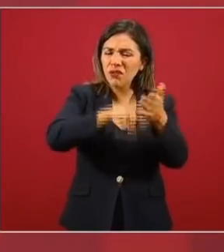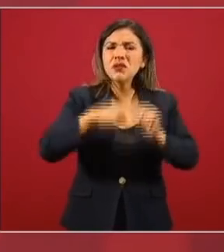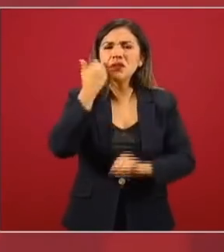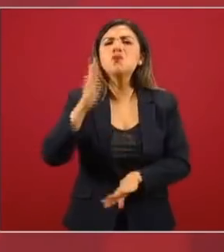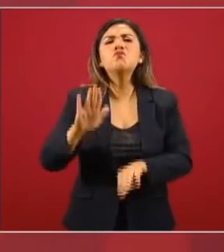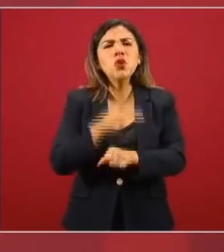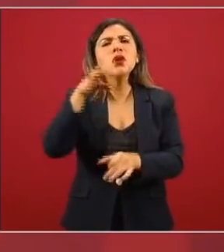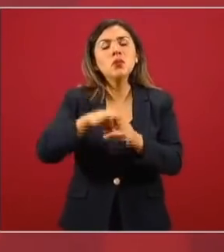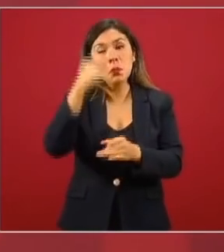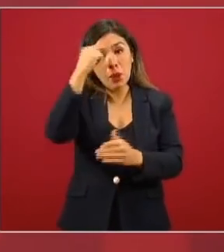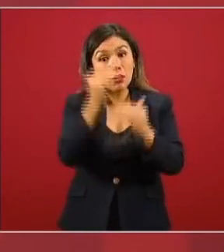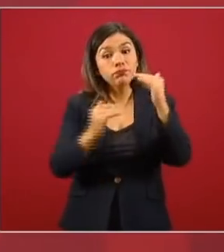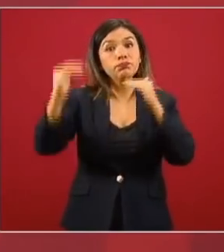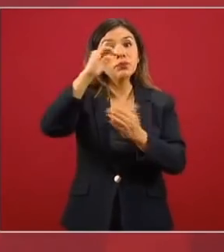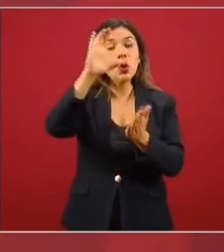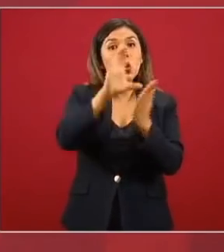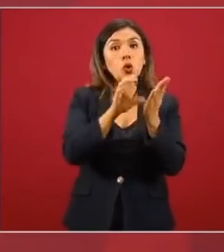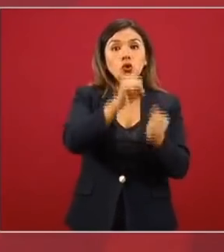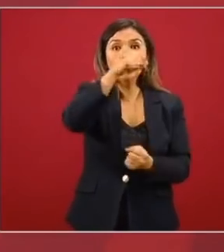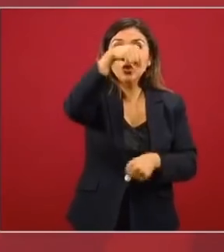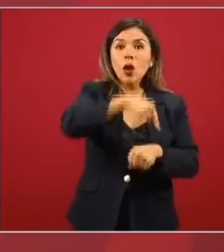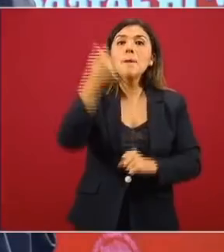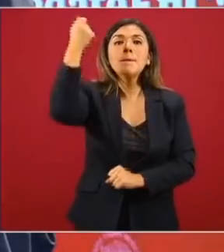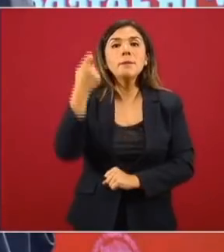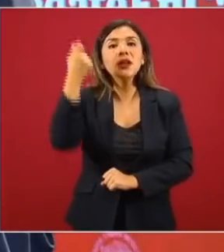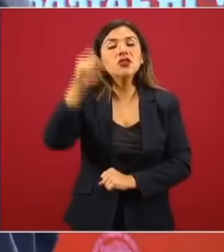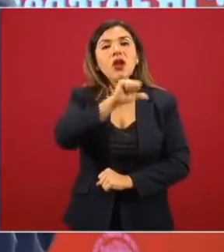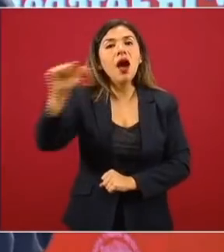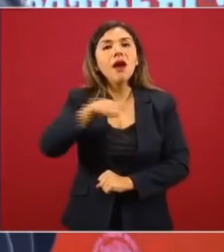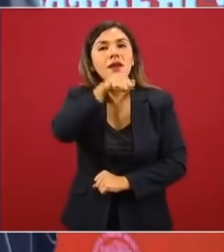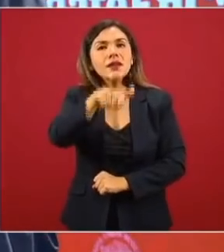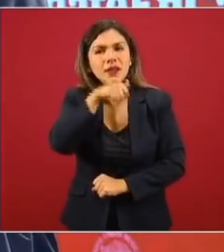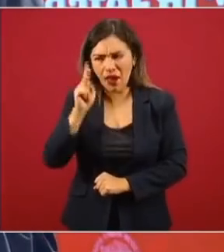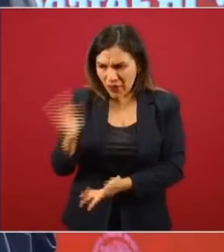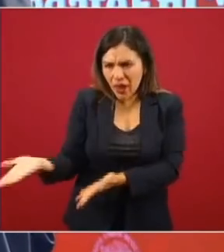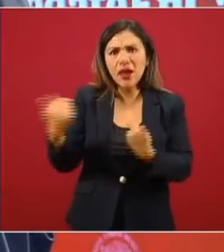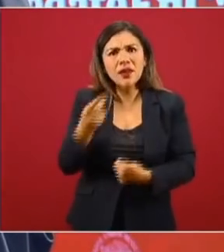para elevar a rango constitucional las pensiones de los adultos mayores. A ver, que lo expliquen.